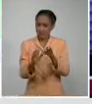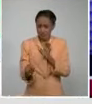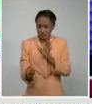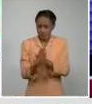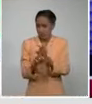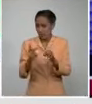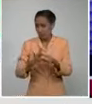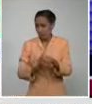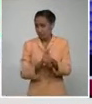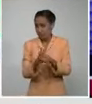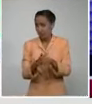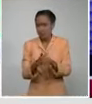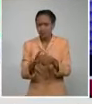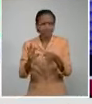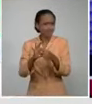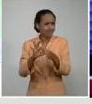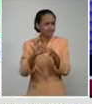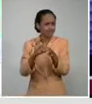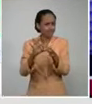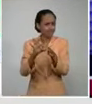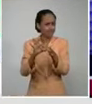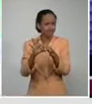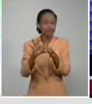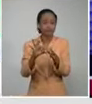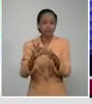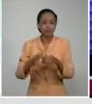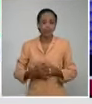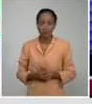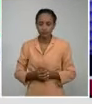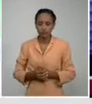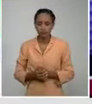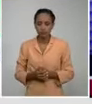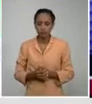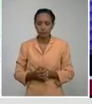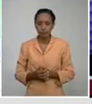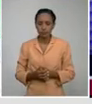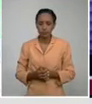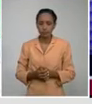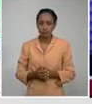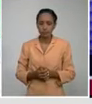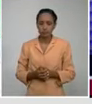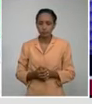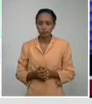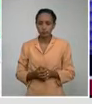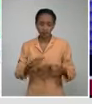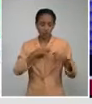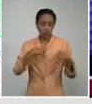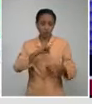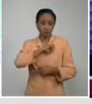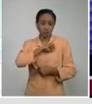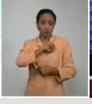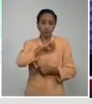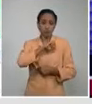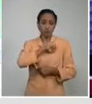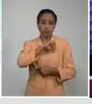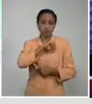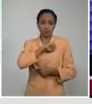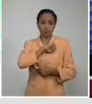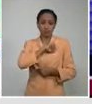inicio, pues en un momento determinado hace una arritmia cardíaca seguida de